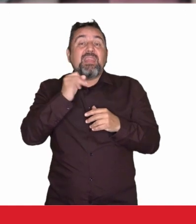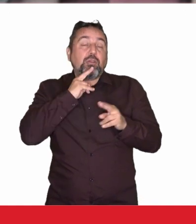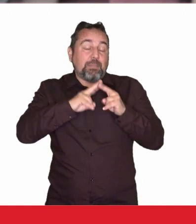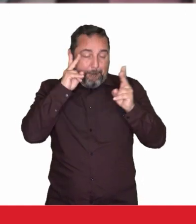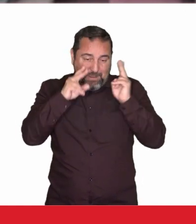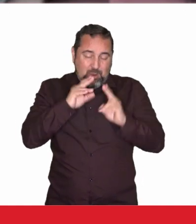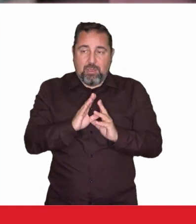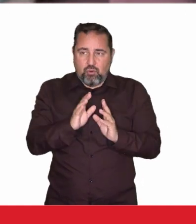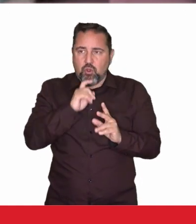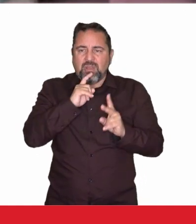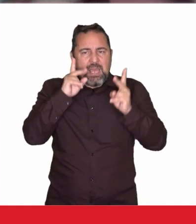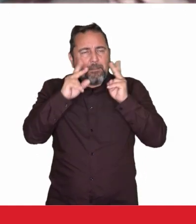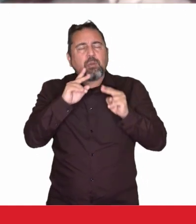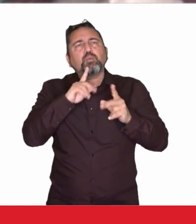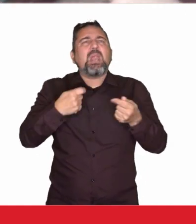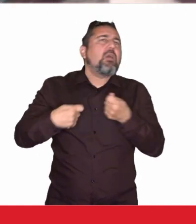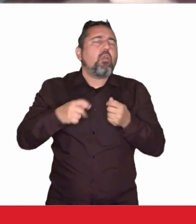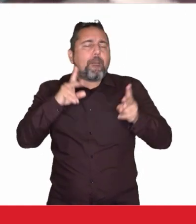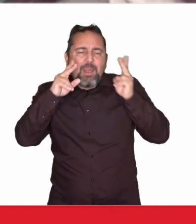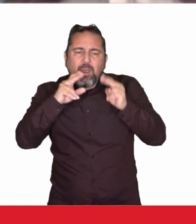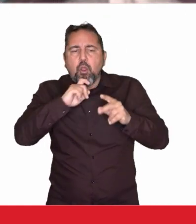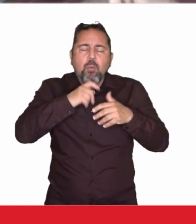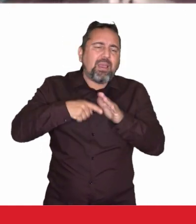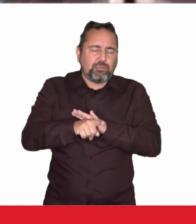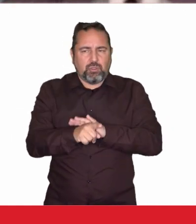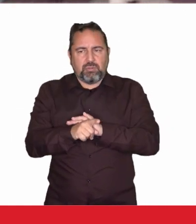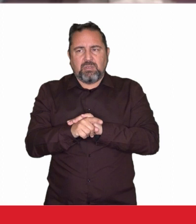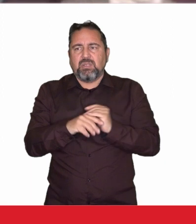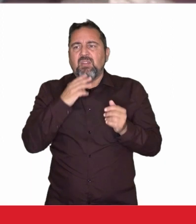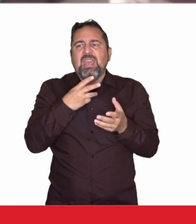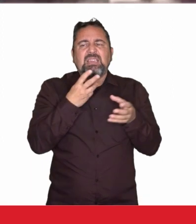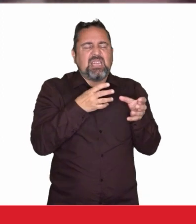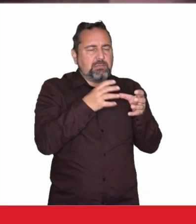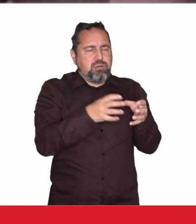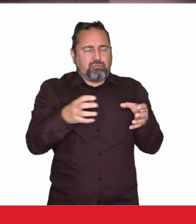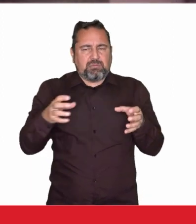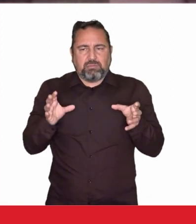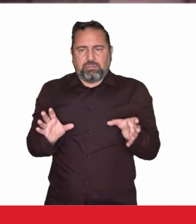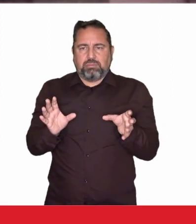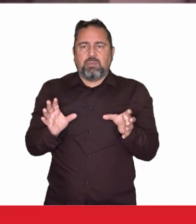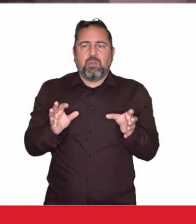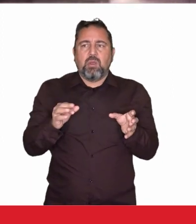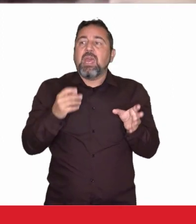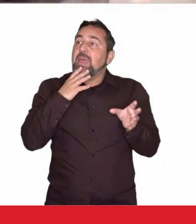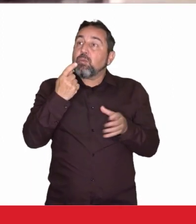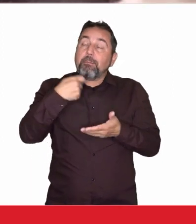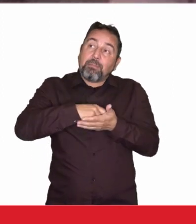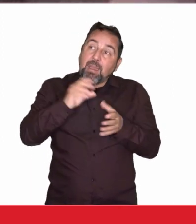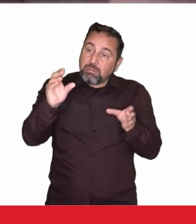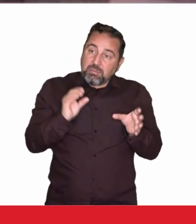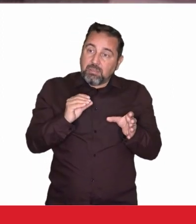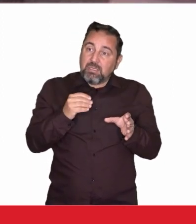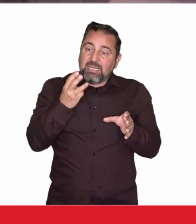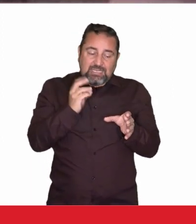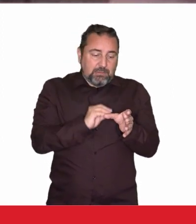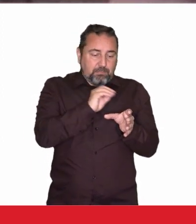Esto viene del peluquero de Diego, en realidad, ¿no? Que es como gestiona el peluquero de Diego su negocio, ¿vale? Que es, él tiene 3 botes y cada vez que alguien